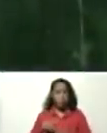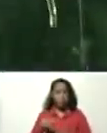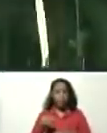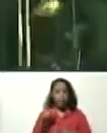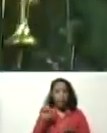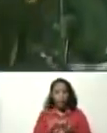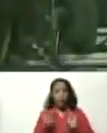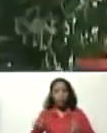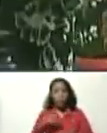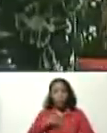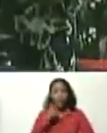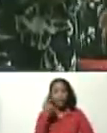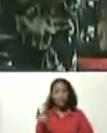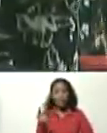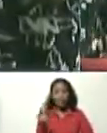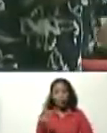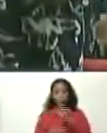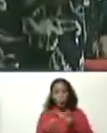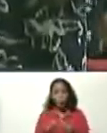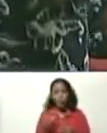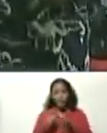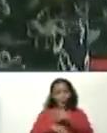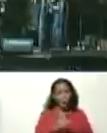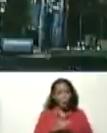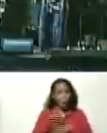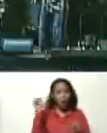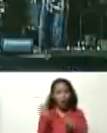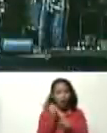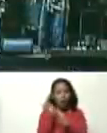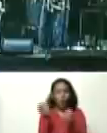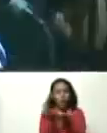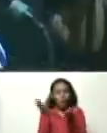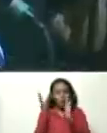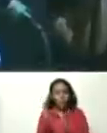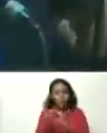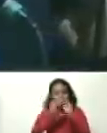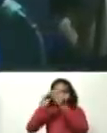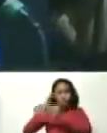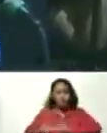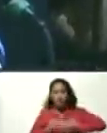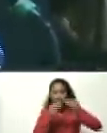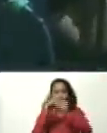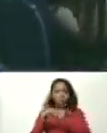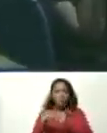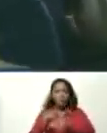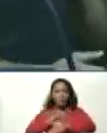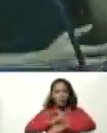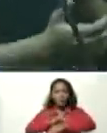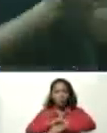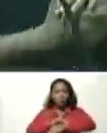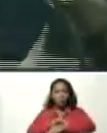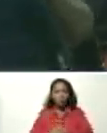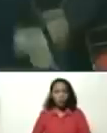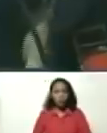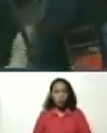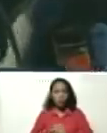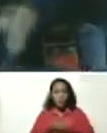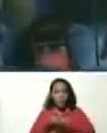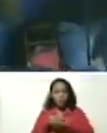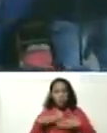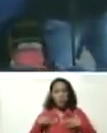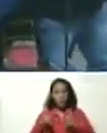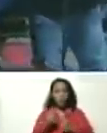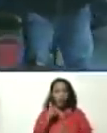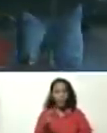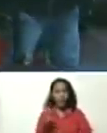que le puede decir allí cómo vamos con las escuelas, con el doctor ministro de Salud que le